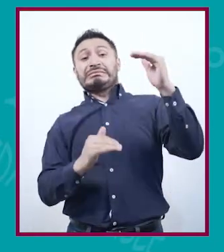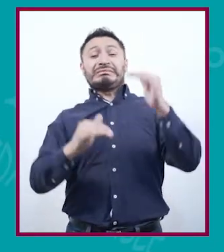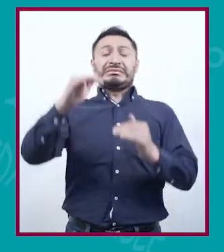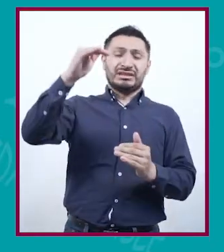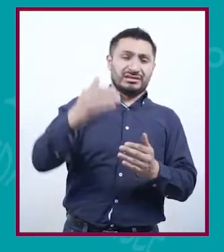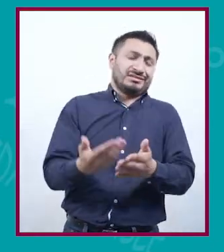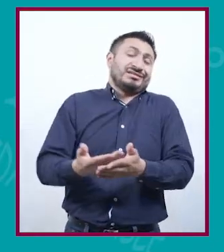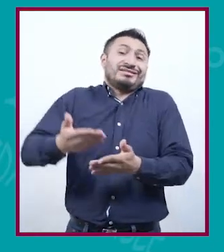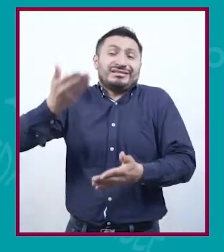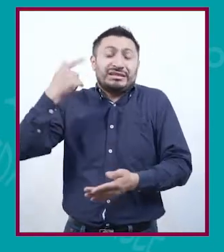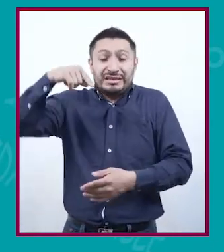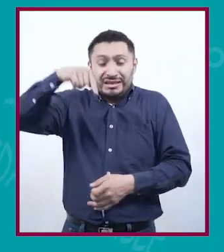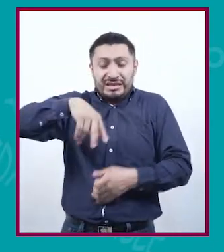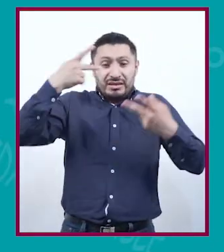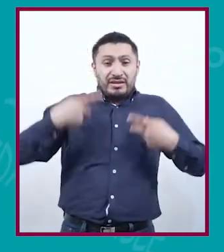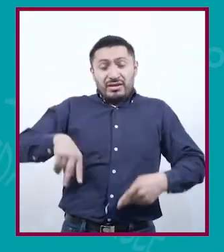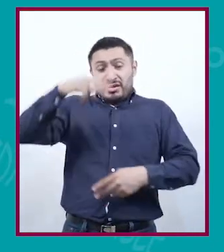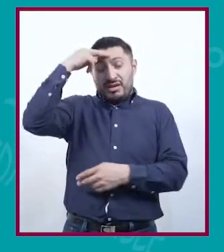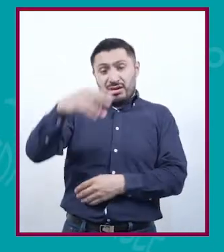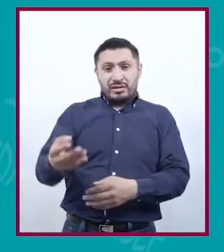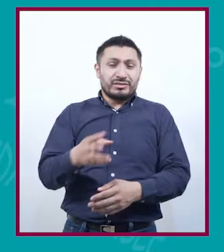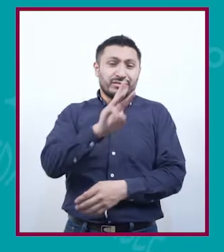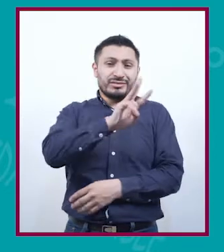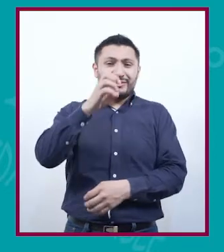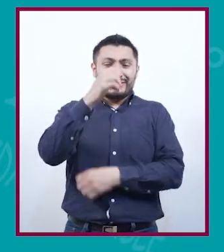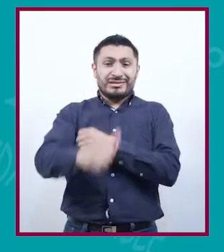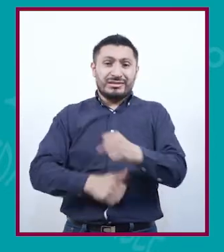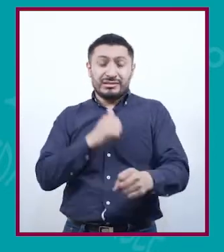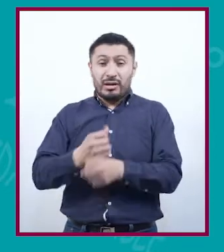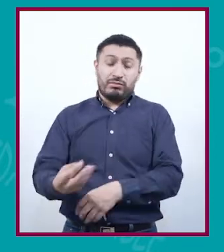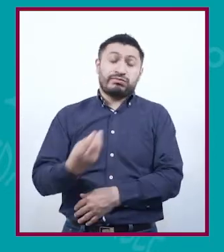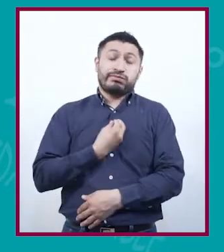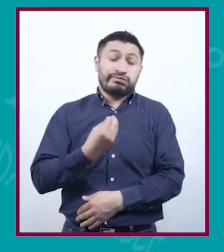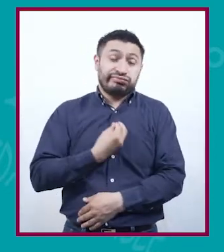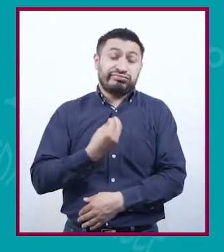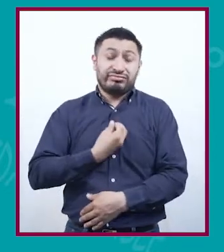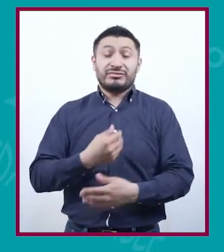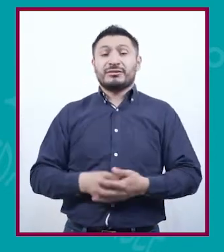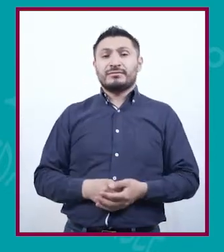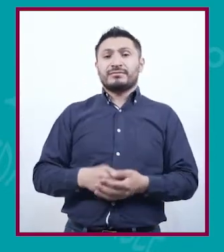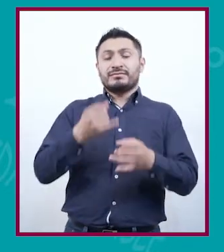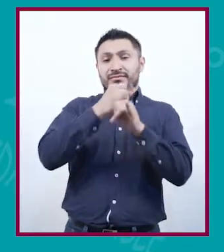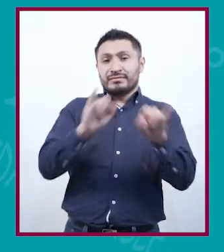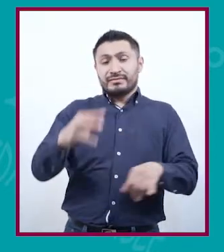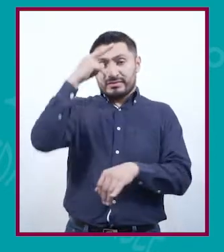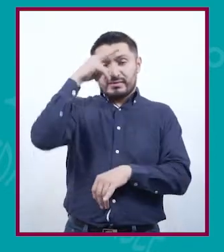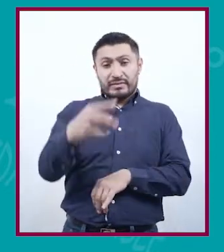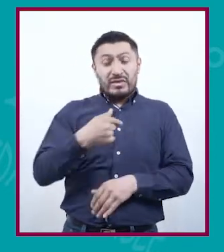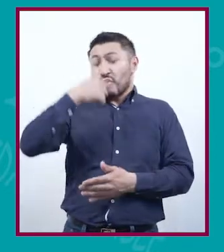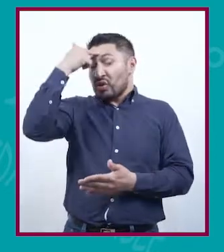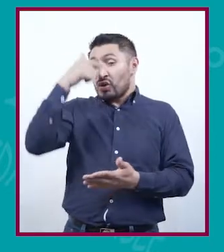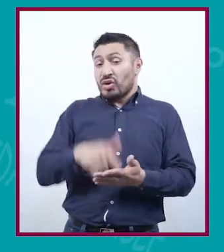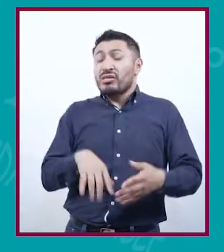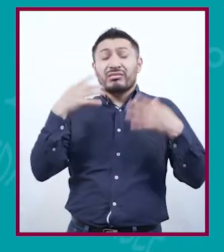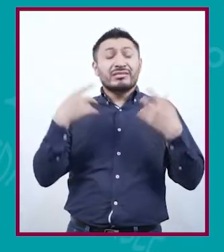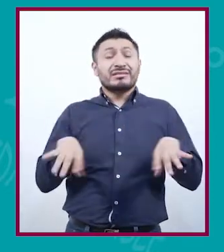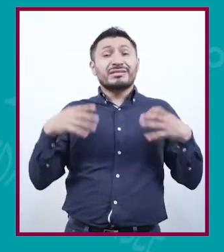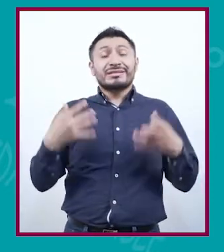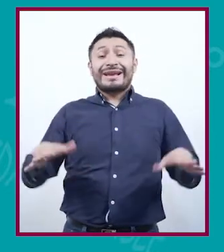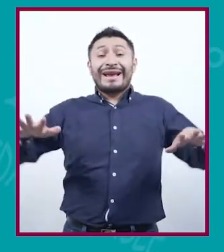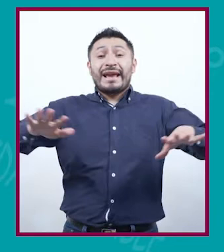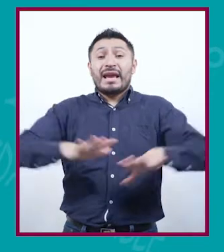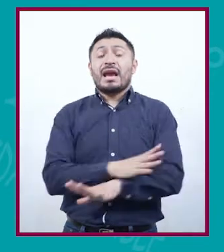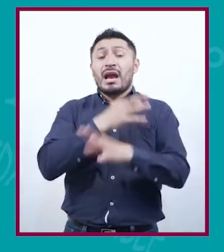desigualdad que soportaron los mexicanos por aproximadamente 300 años. La independencia de México representa para mí uno